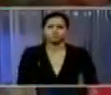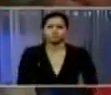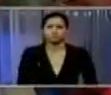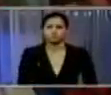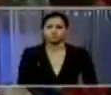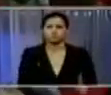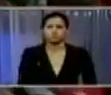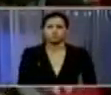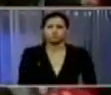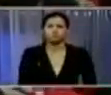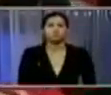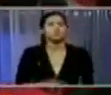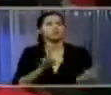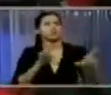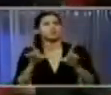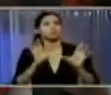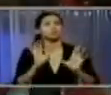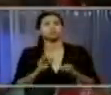Listo.